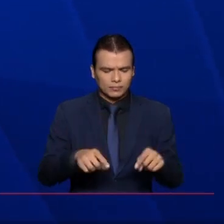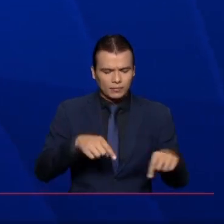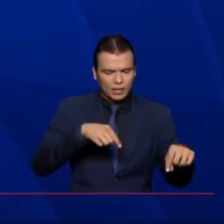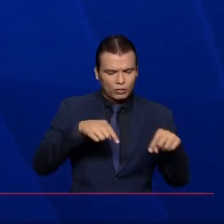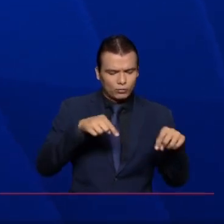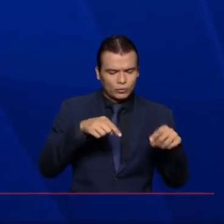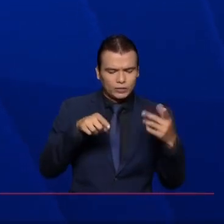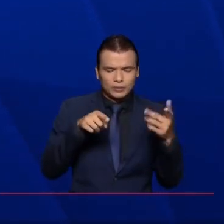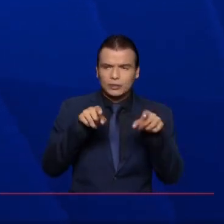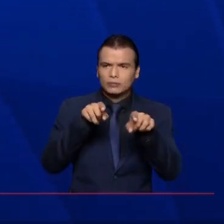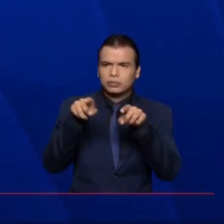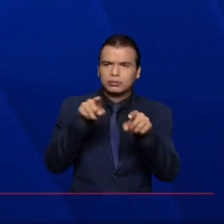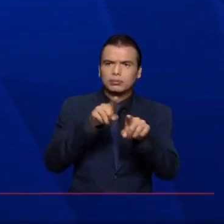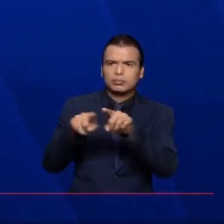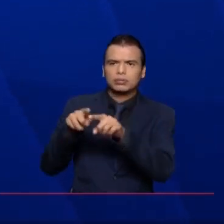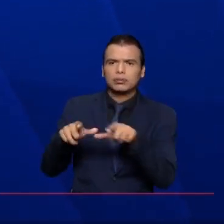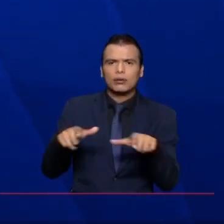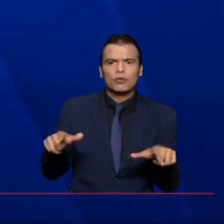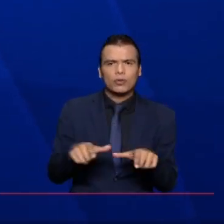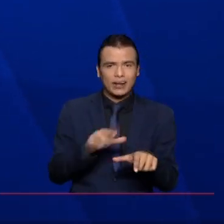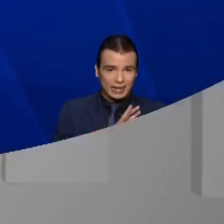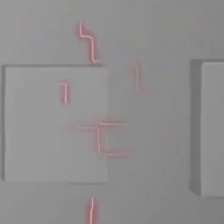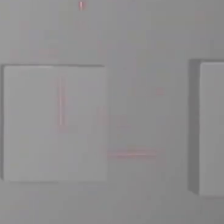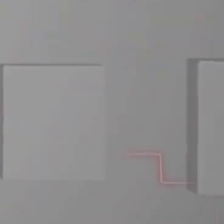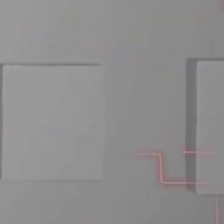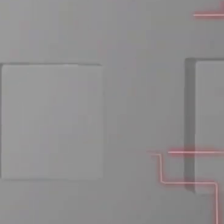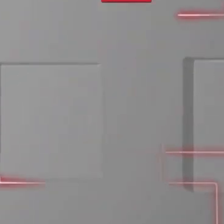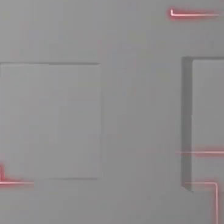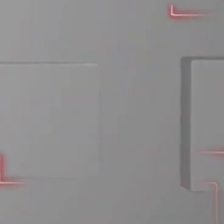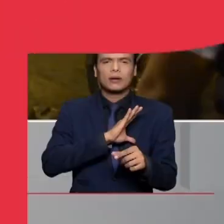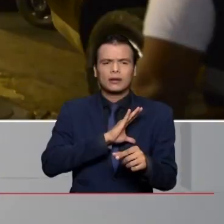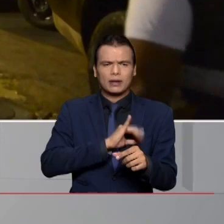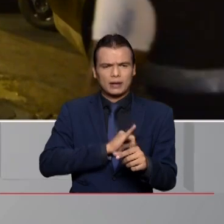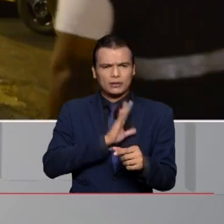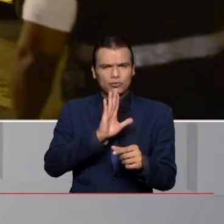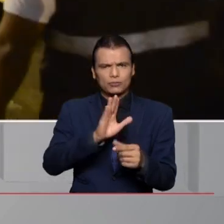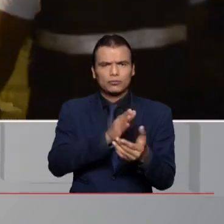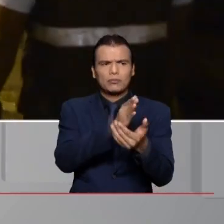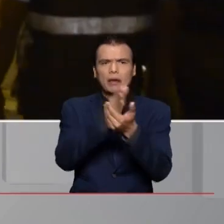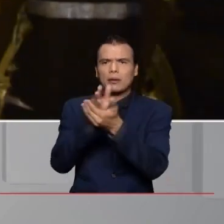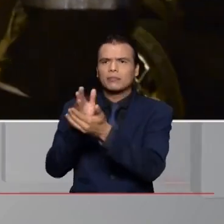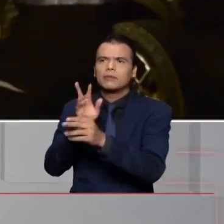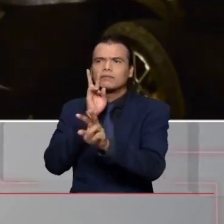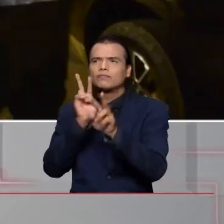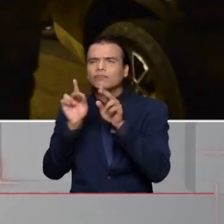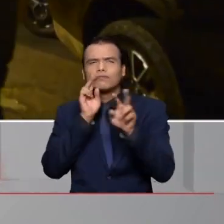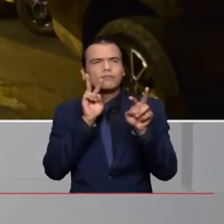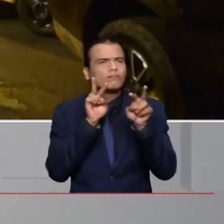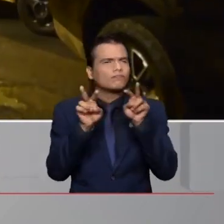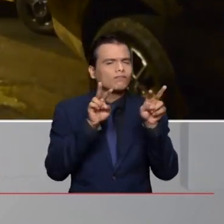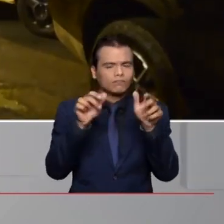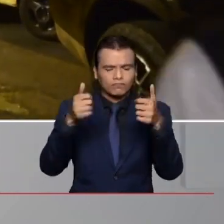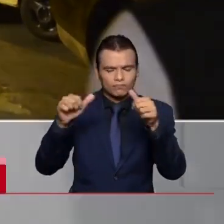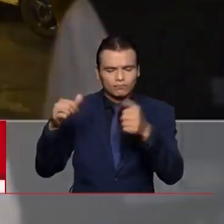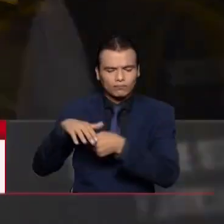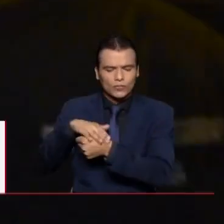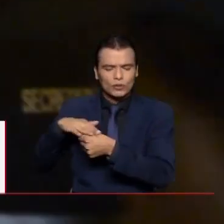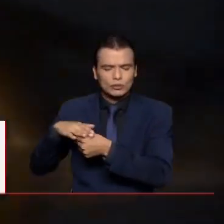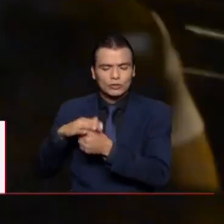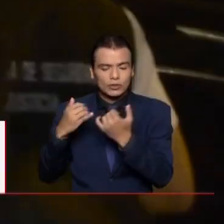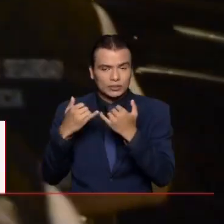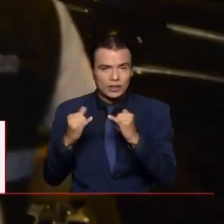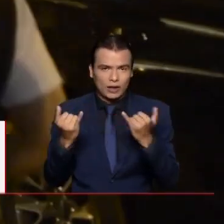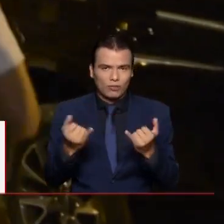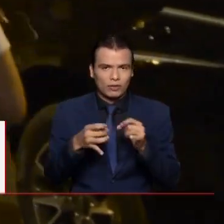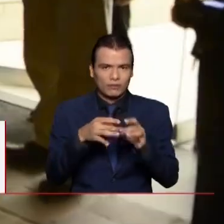Precisamente las autoridades en Cali se tomaron diferentes sectores para desarrollar labores de control durante esta celebración. El balance de los